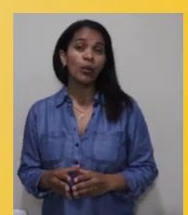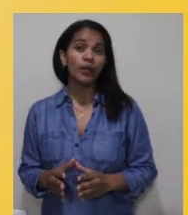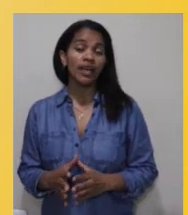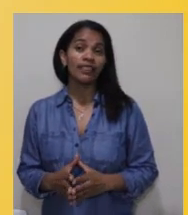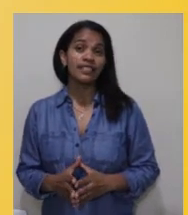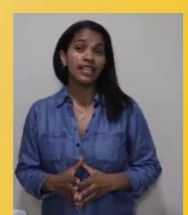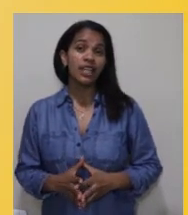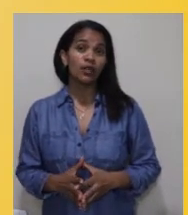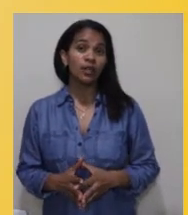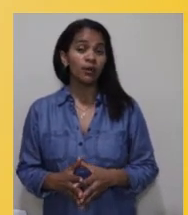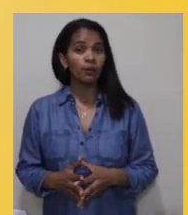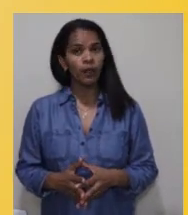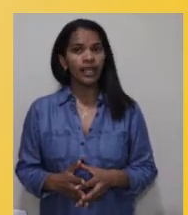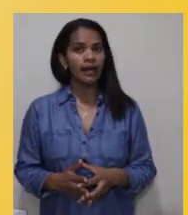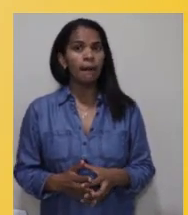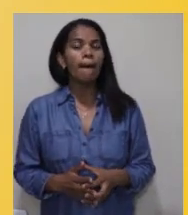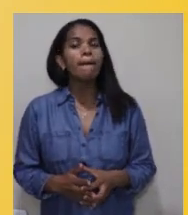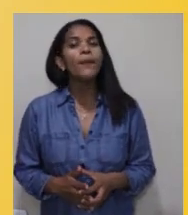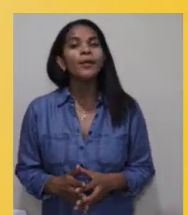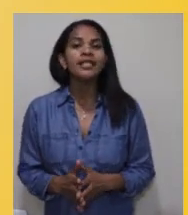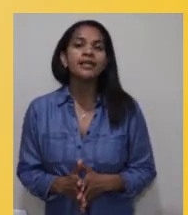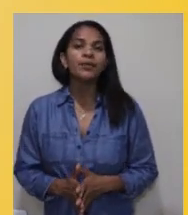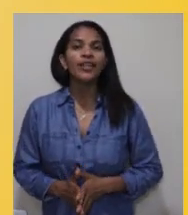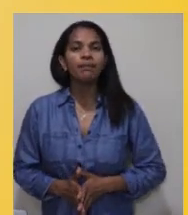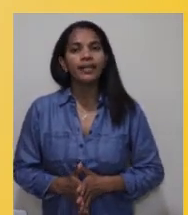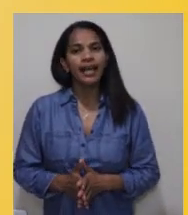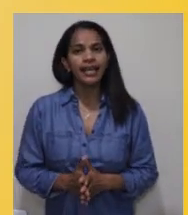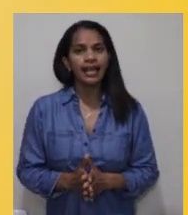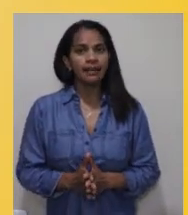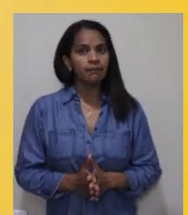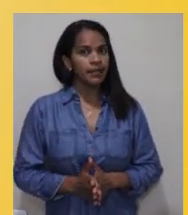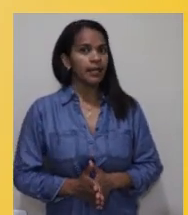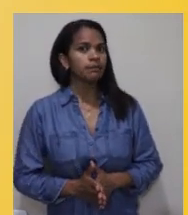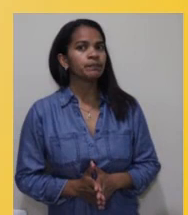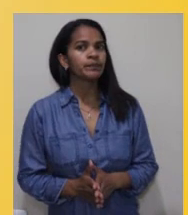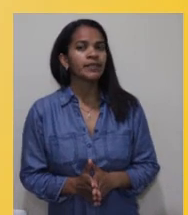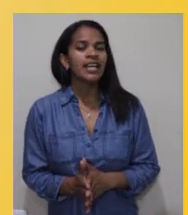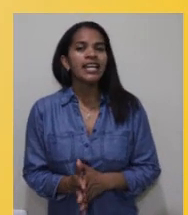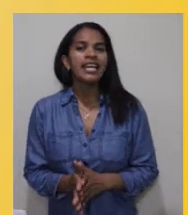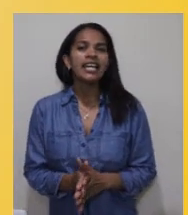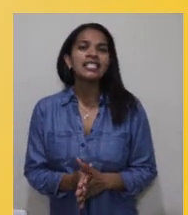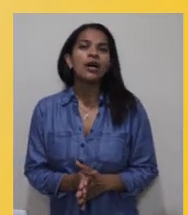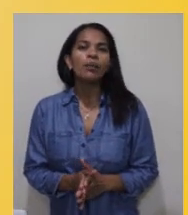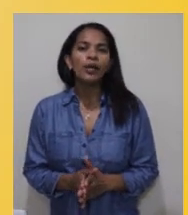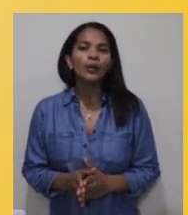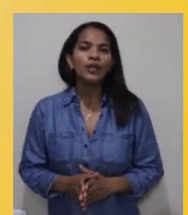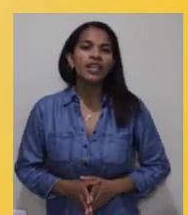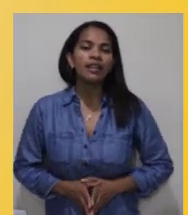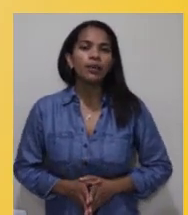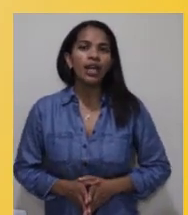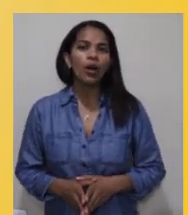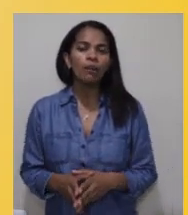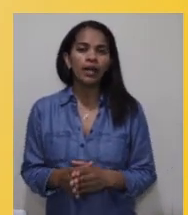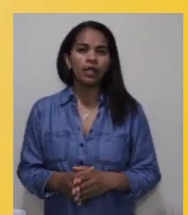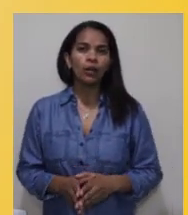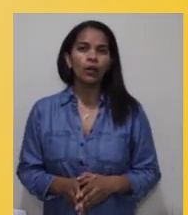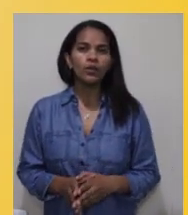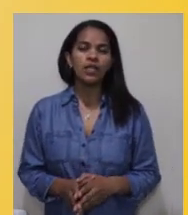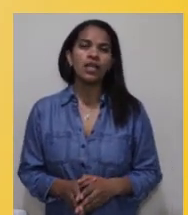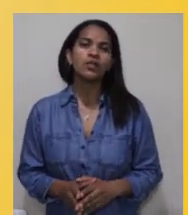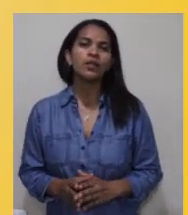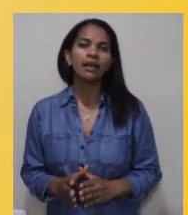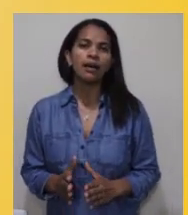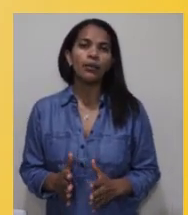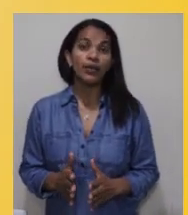de la comunidad de San Jerónimo el Volcán, municipio de Piraera, Lempira. Y en esta oportunidad voy a compartir